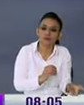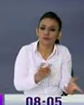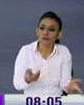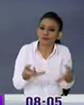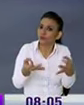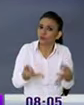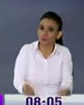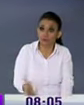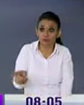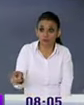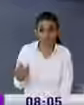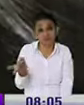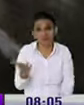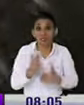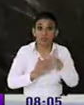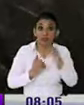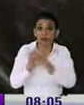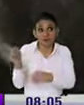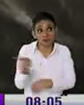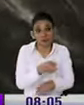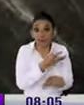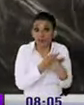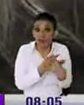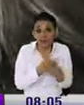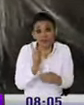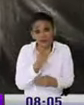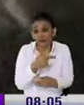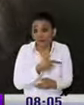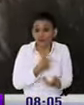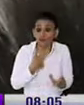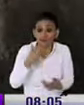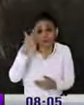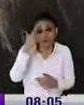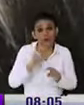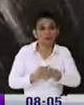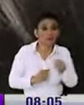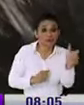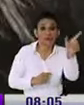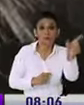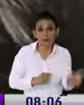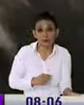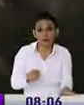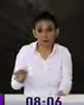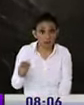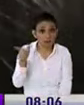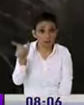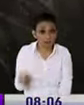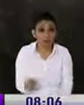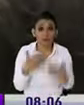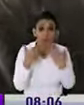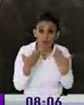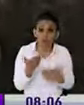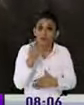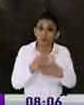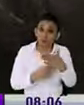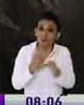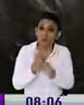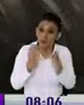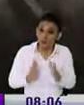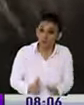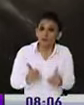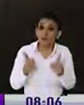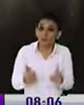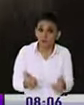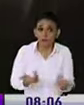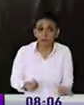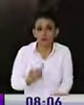que este chico vaya detenido, según la información que yo tengo, de que es un chico de buena familia, humilde, trabajadora, y